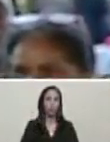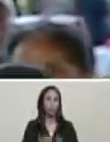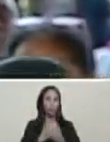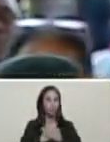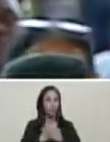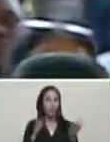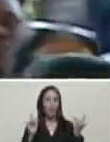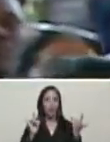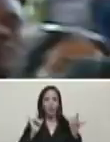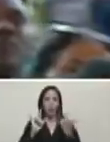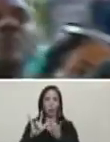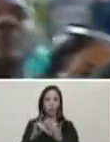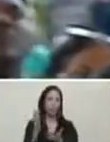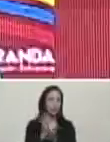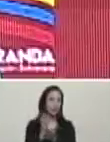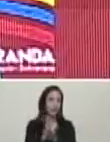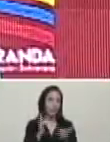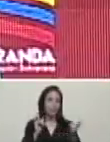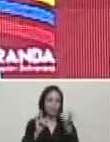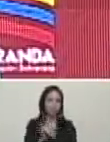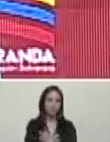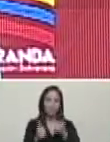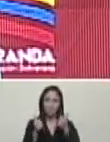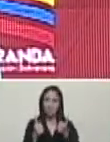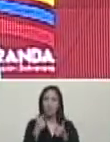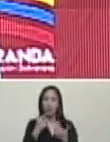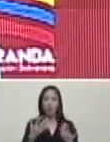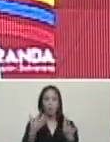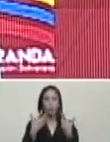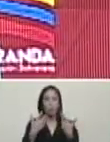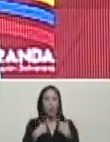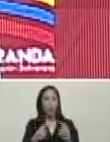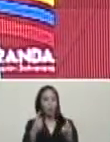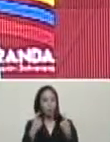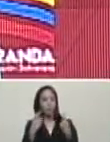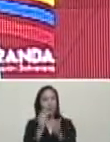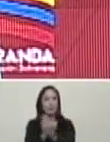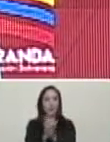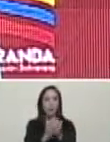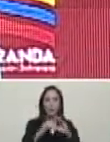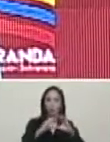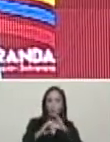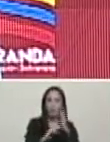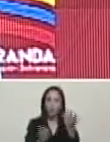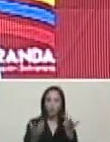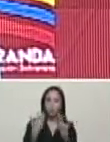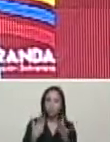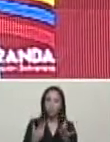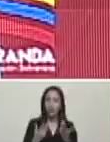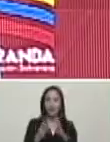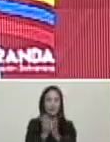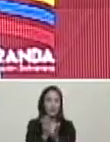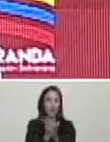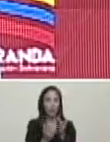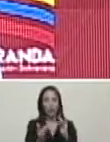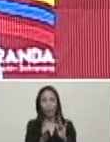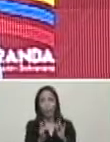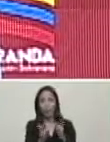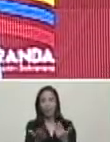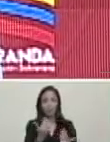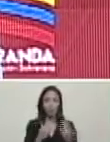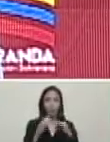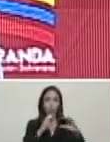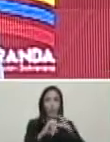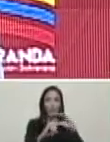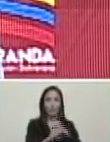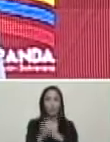mucho. Siempre me da buenos y grandes consejos. Siempre estamos en comunicación, José Vicente Rangel, padre y yo. Siempre. Siempre veo